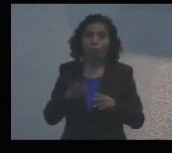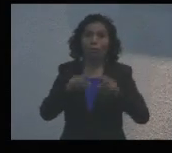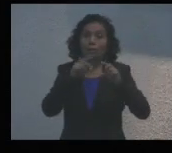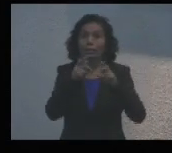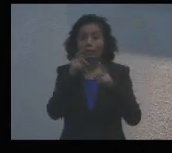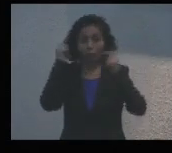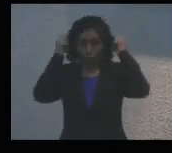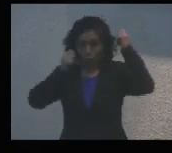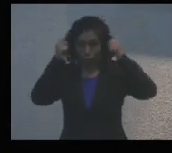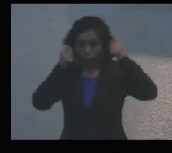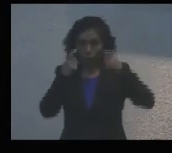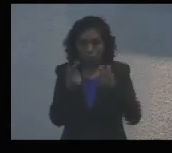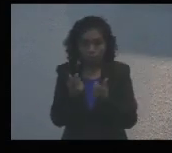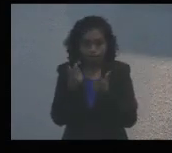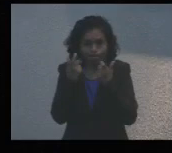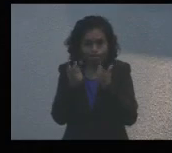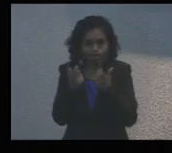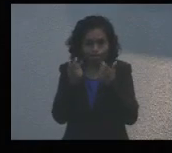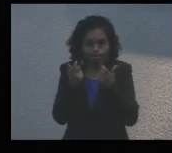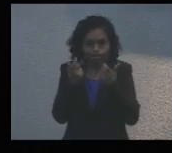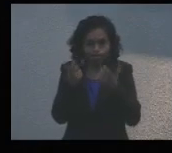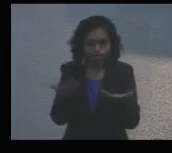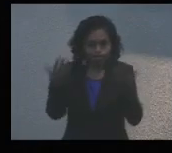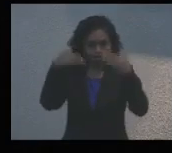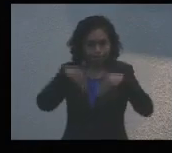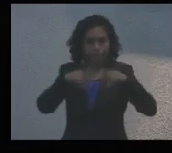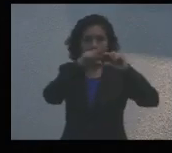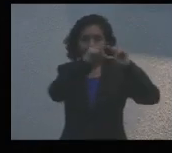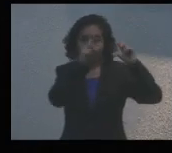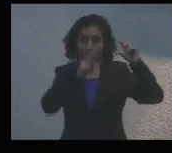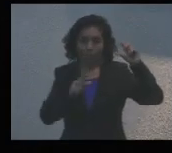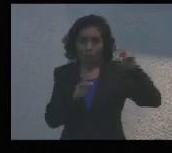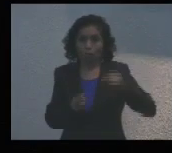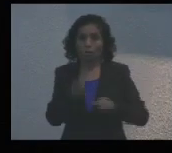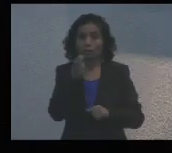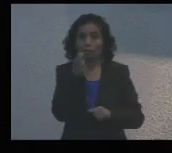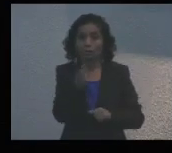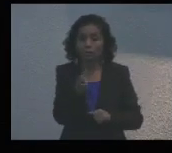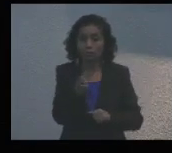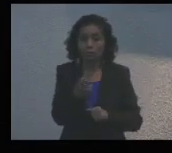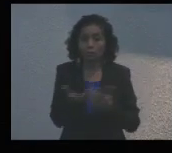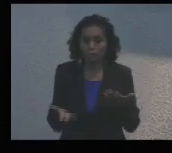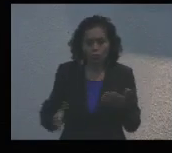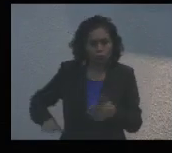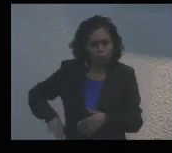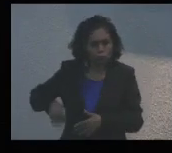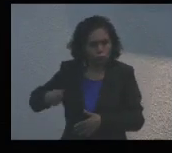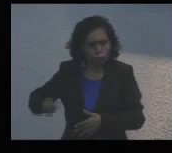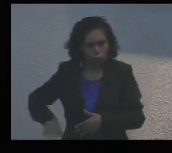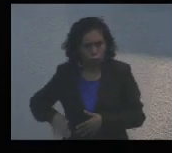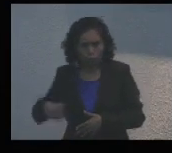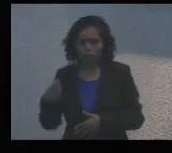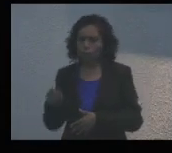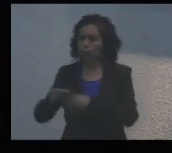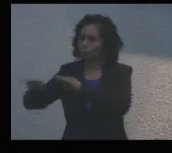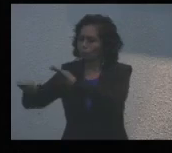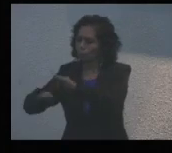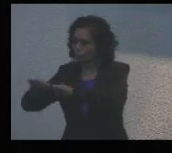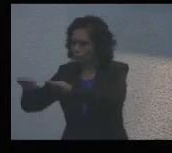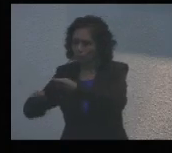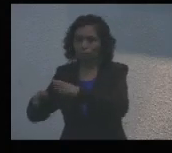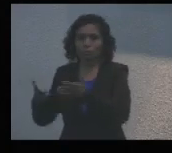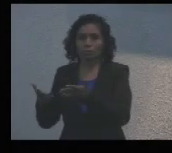mitad de todos los ingresos por este concepto, y ello es el resultado de un gran esfuerzo colectivo de los trabajadores del